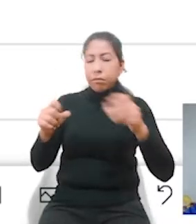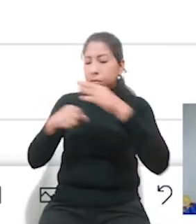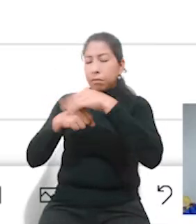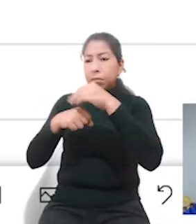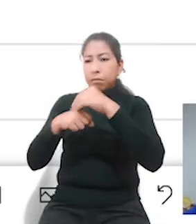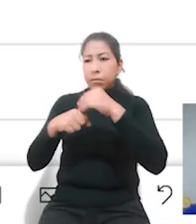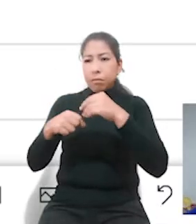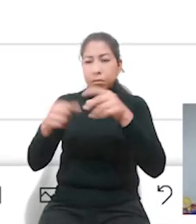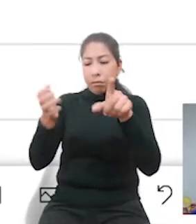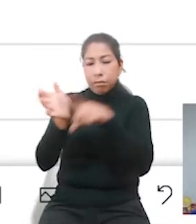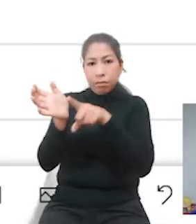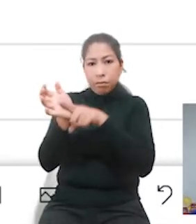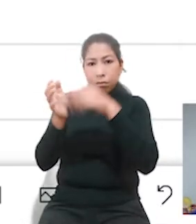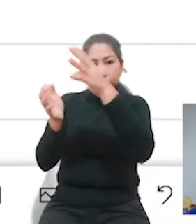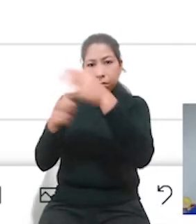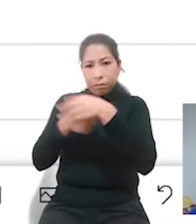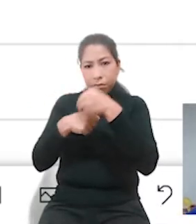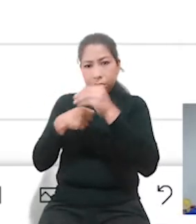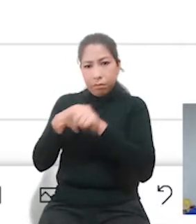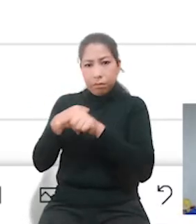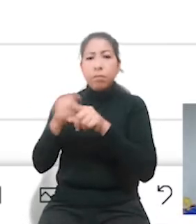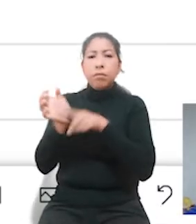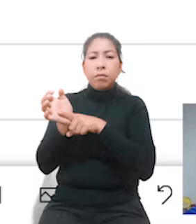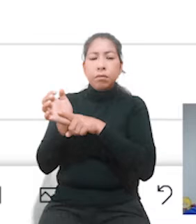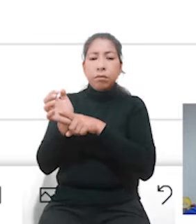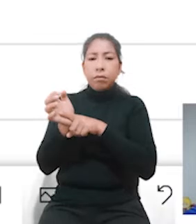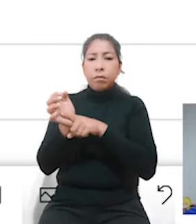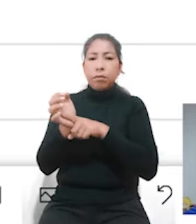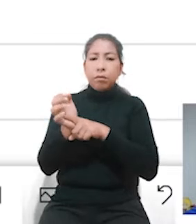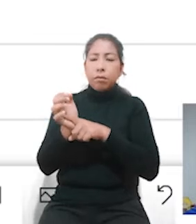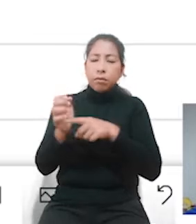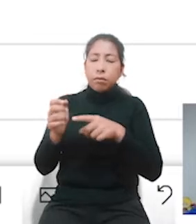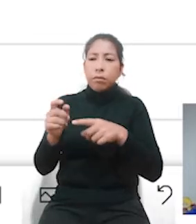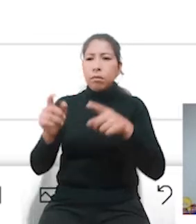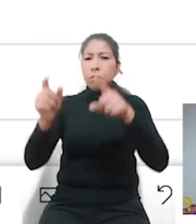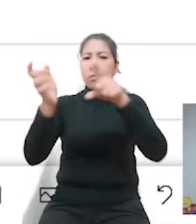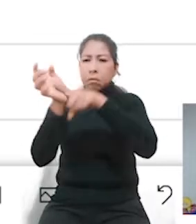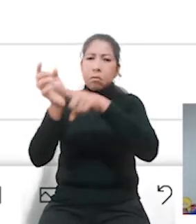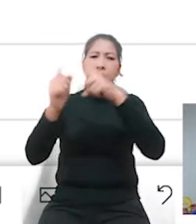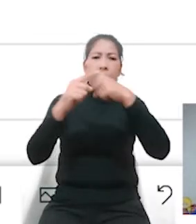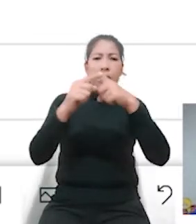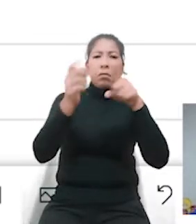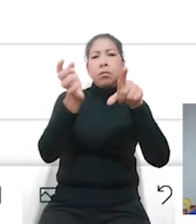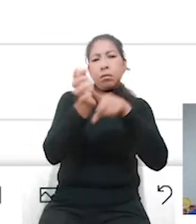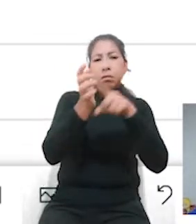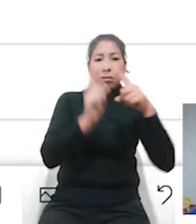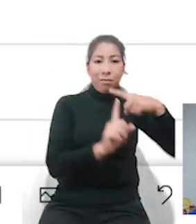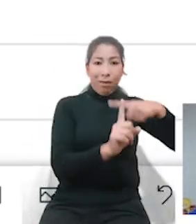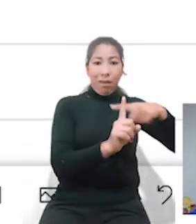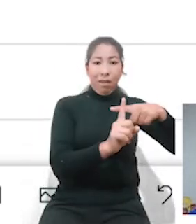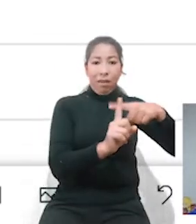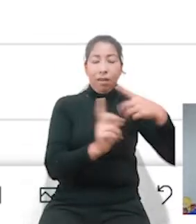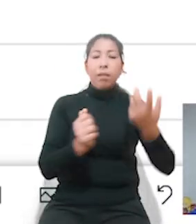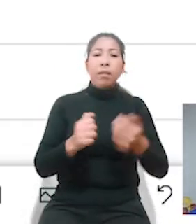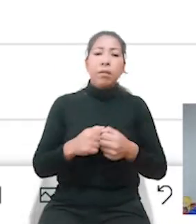paréntesis, copiamos el primer signo, menos, y multiplicamos para el segundo. Menos por menos,